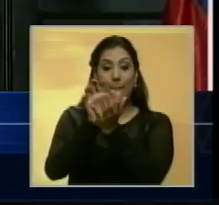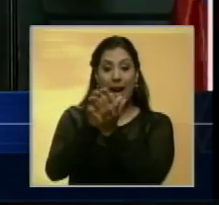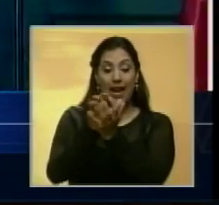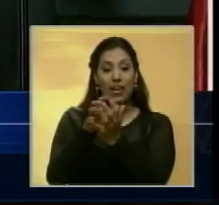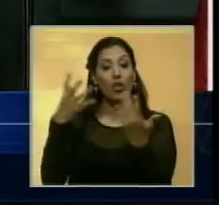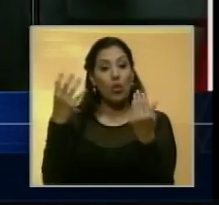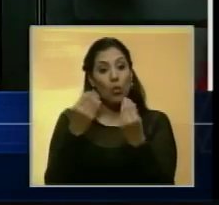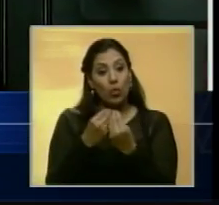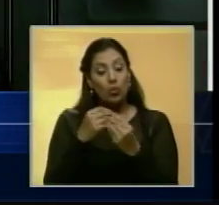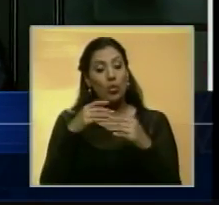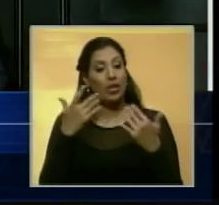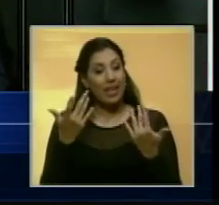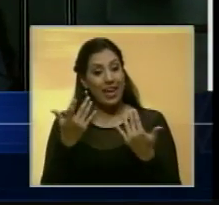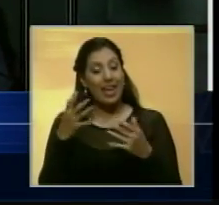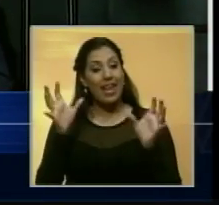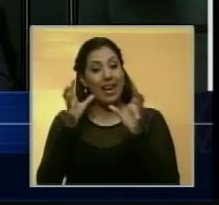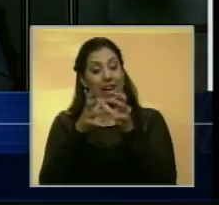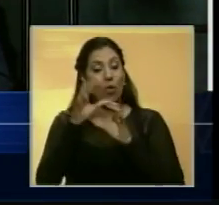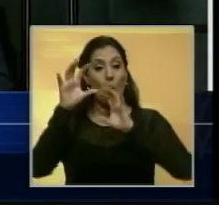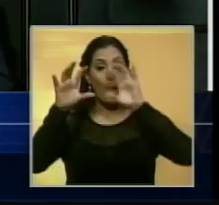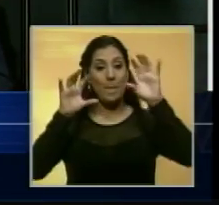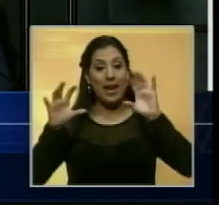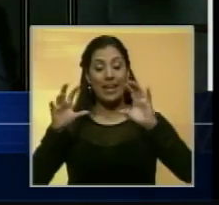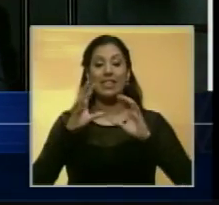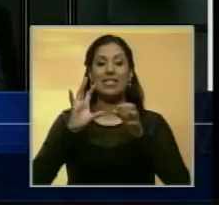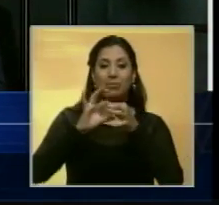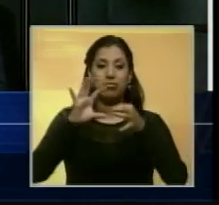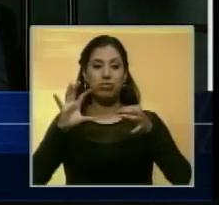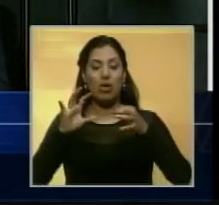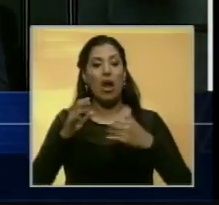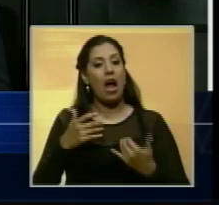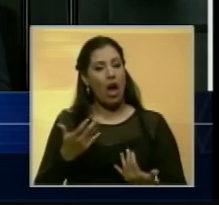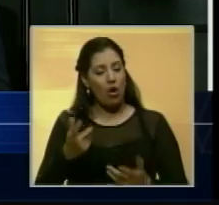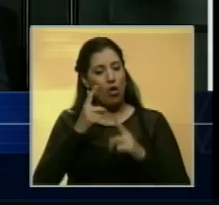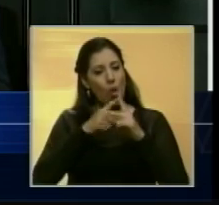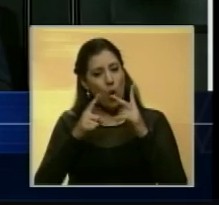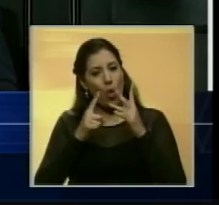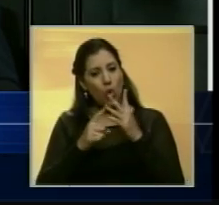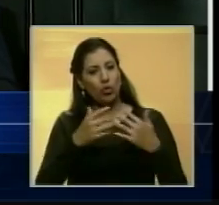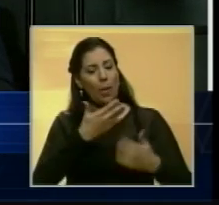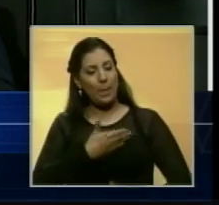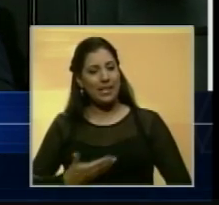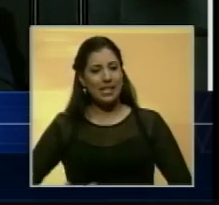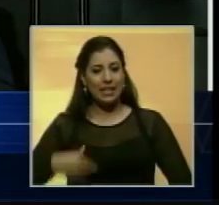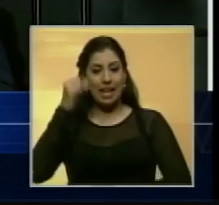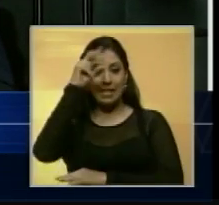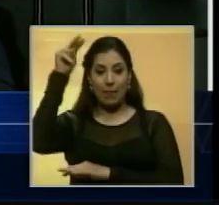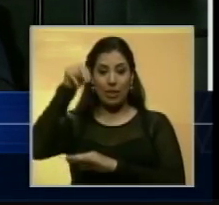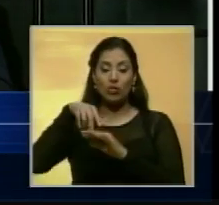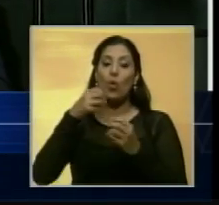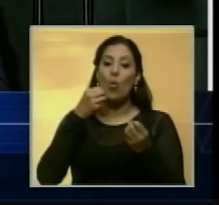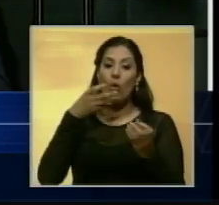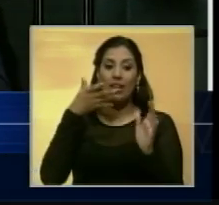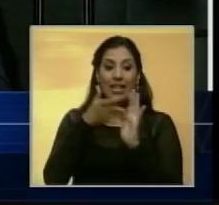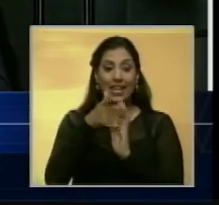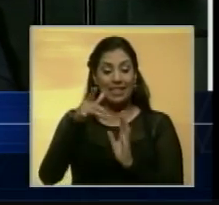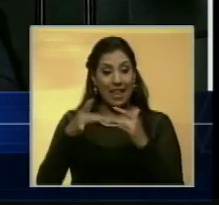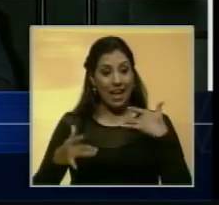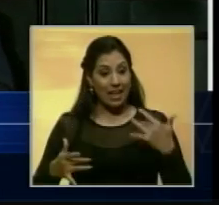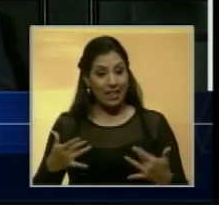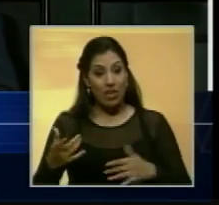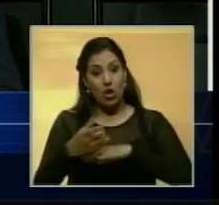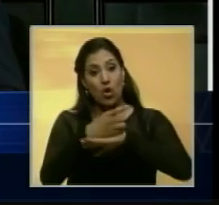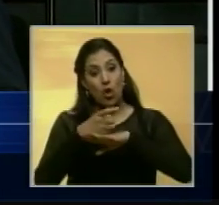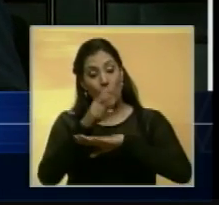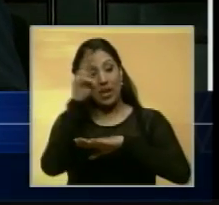con ocasión de la reunión de los países no alineados. Entre otros asuntos, el presidente de la Asamblea Nacional decía que con este evento el